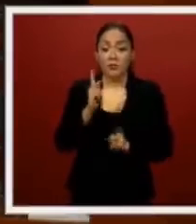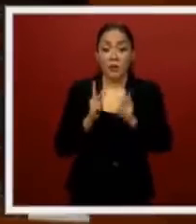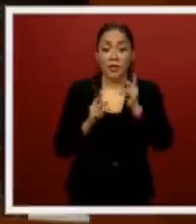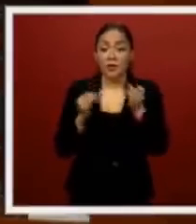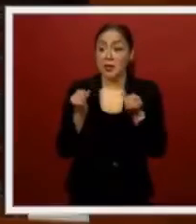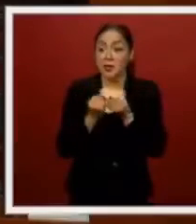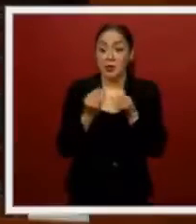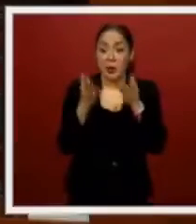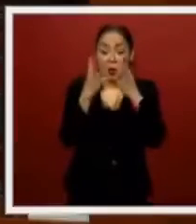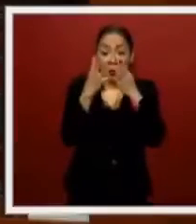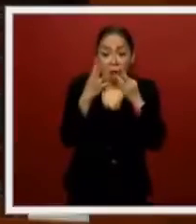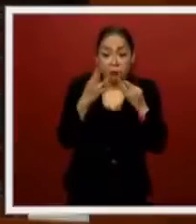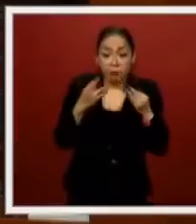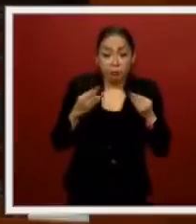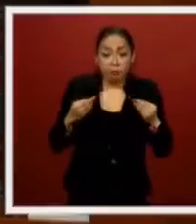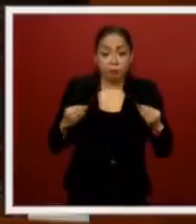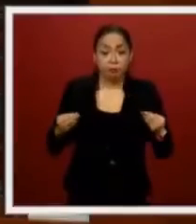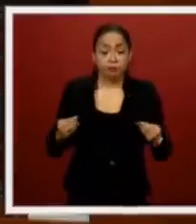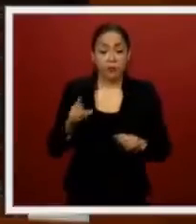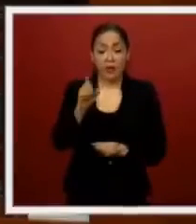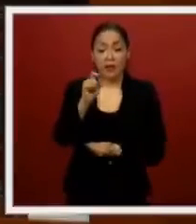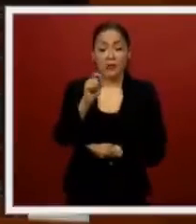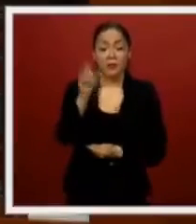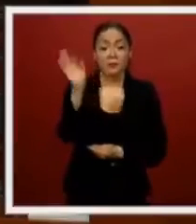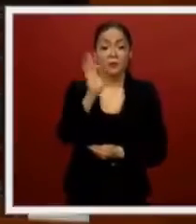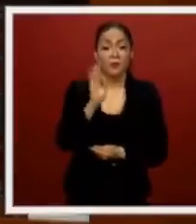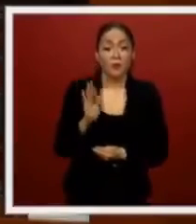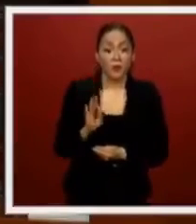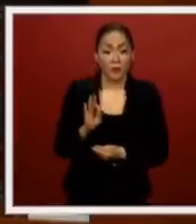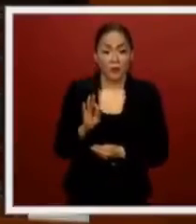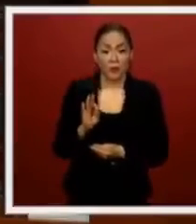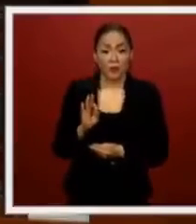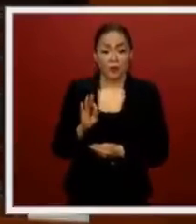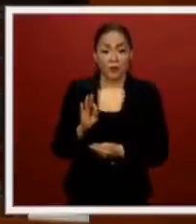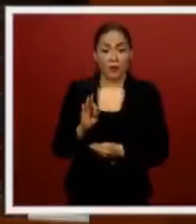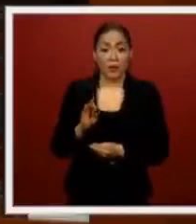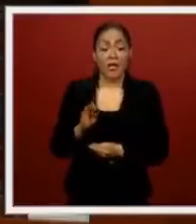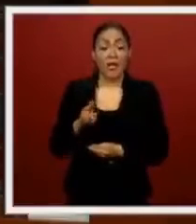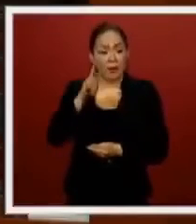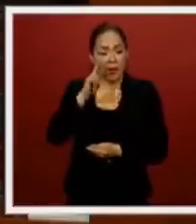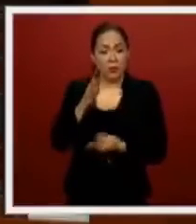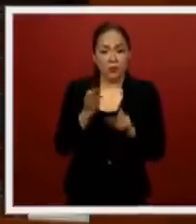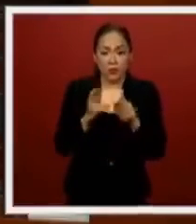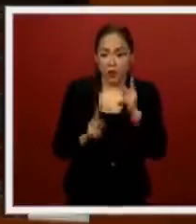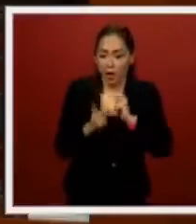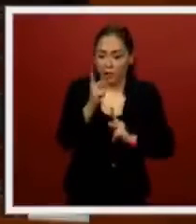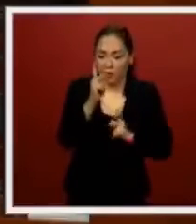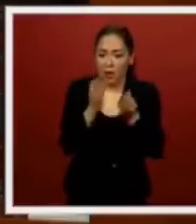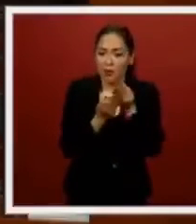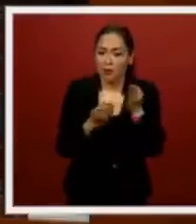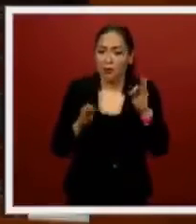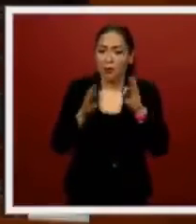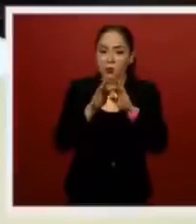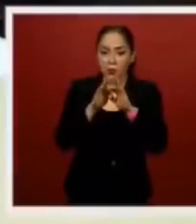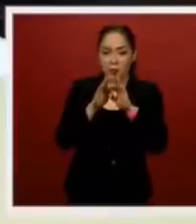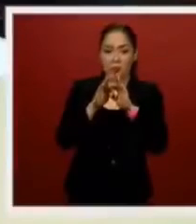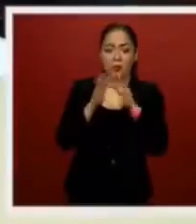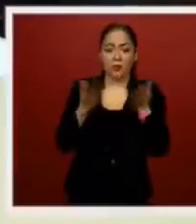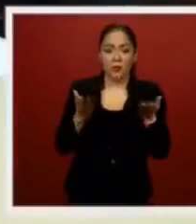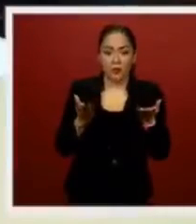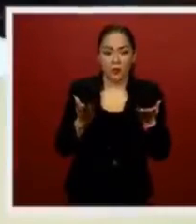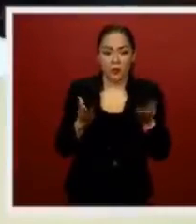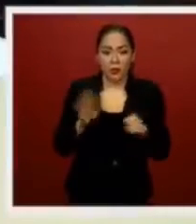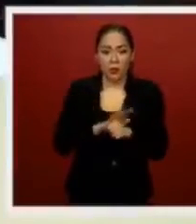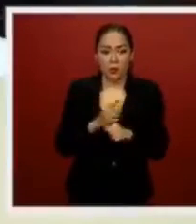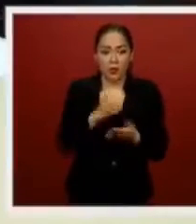extinción. El 22%. Y en realidad son las plantas las que provocan este equilibrio en la naturaleza. Claro. Bueno, y antes de las plantas, las abejas a lo Las